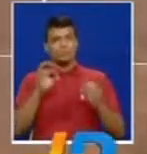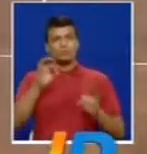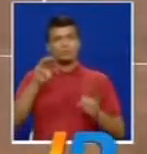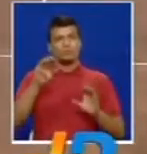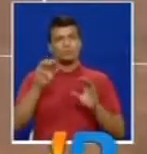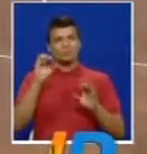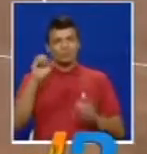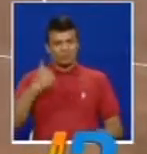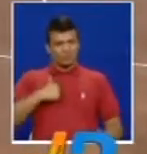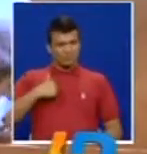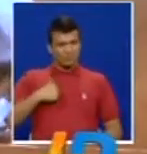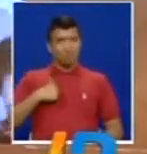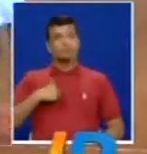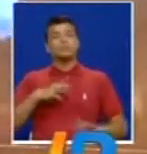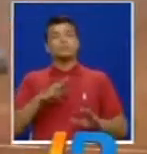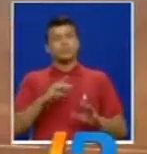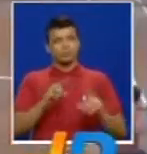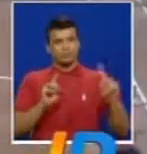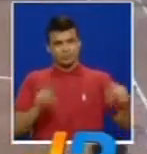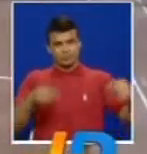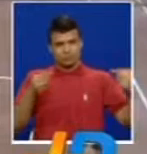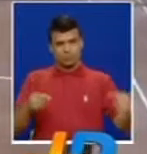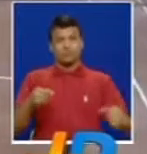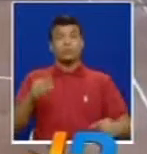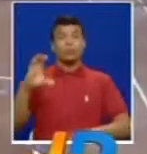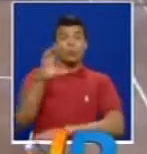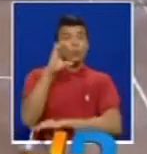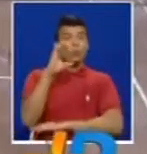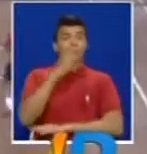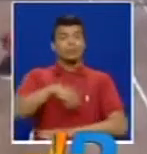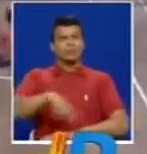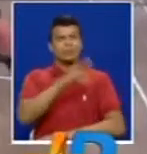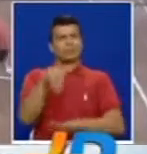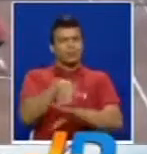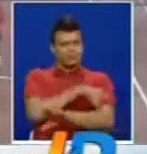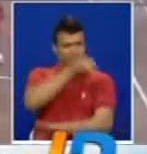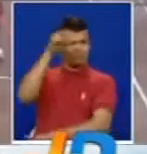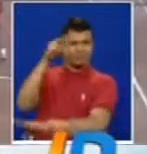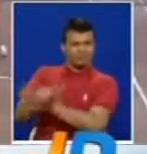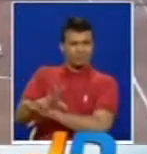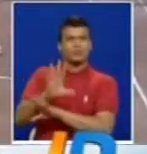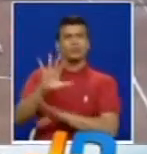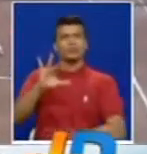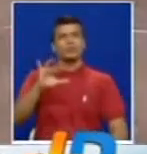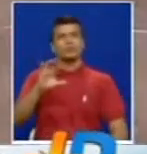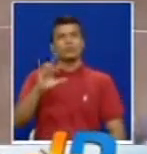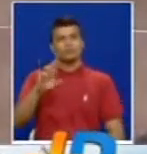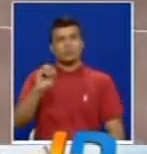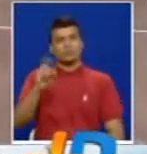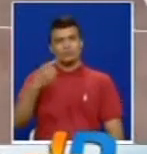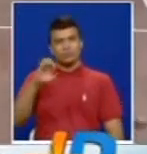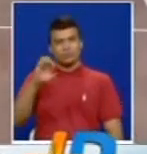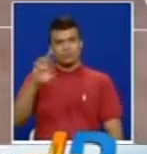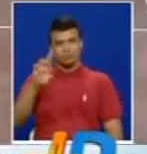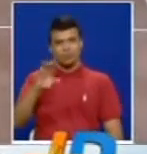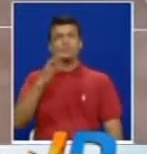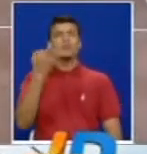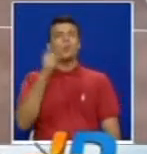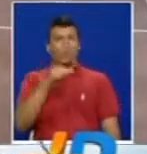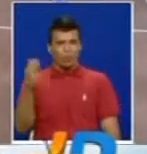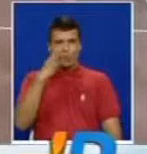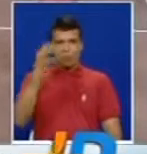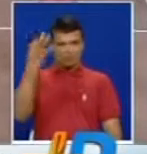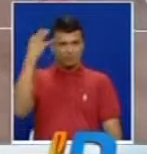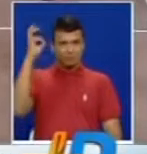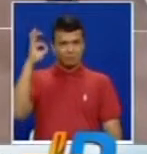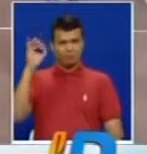Fristenberg y el canadiense Daniel Nestor. Previamente los colombianos habían vencido a la pareja del suizo Roger Federer y el francés Nicolas Mahut, con un triunfo